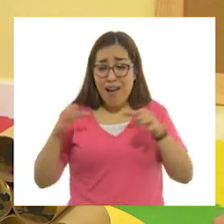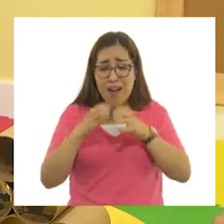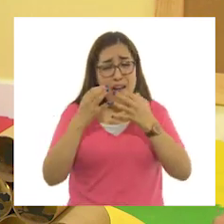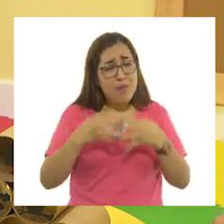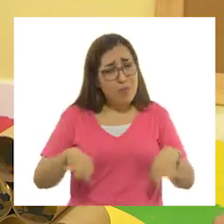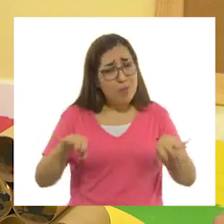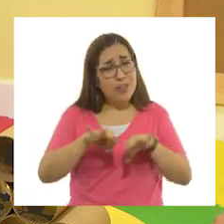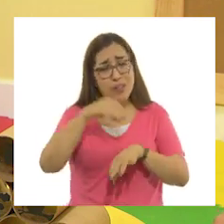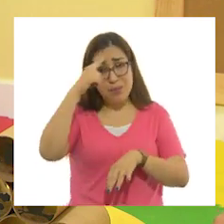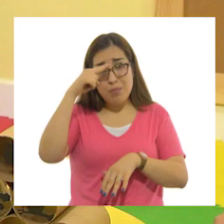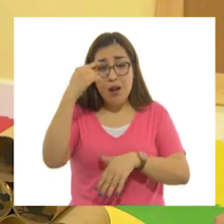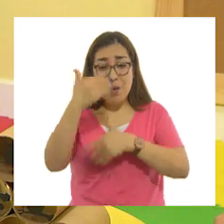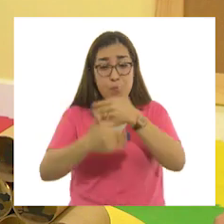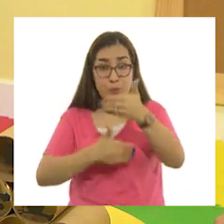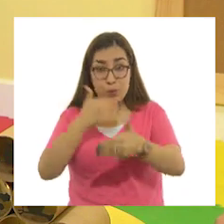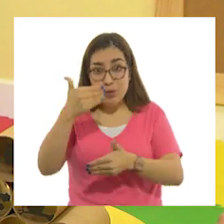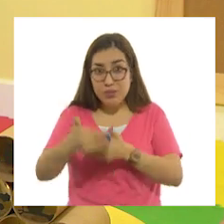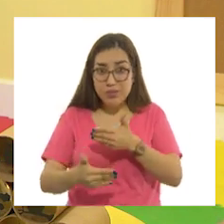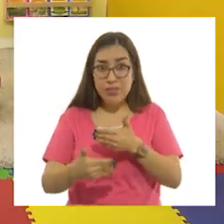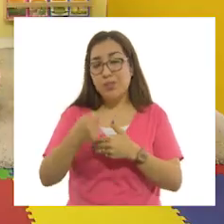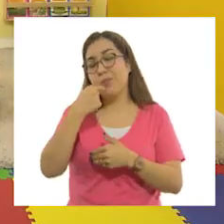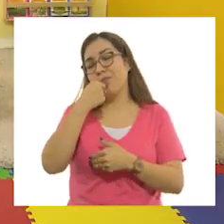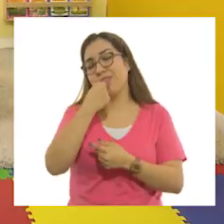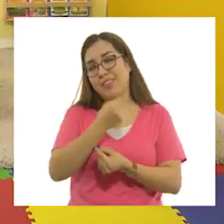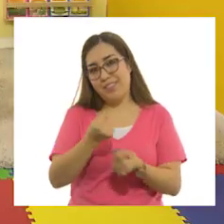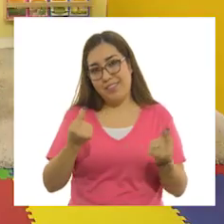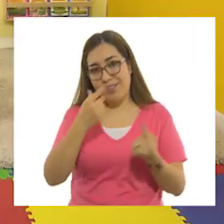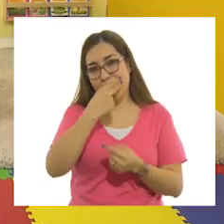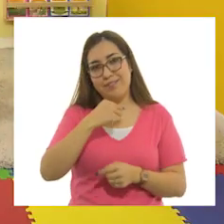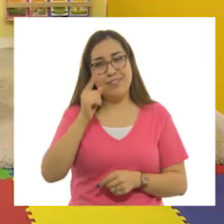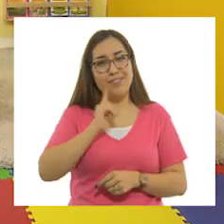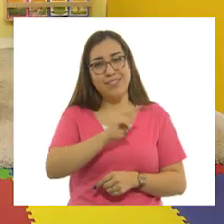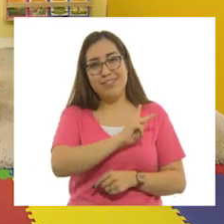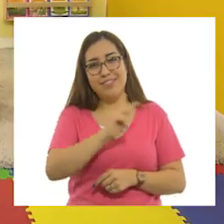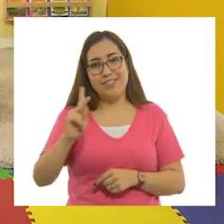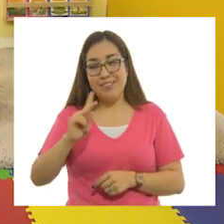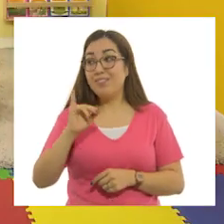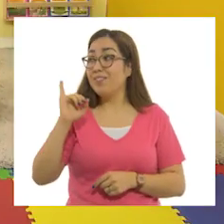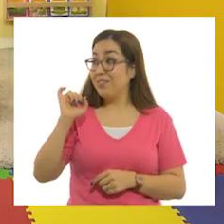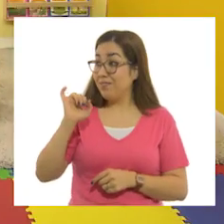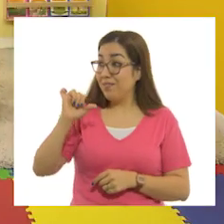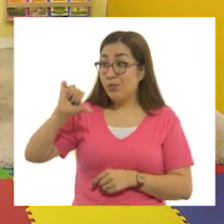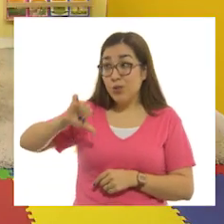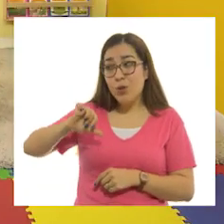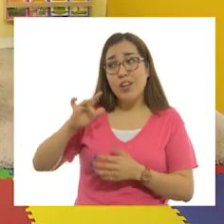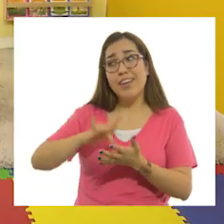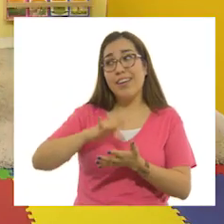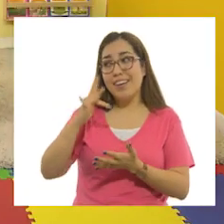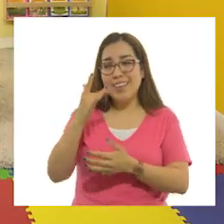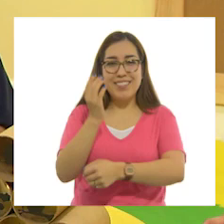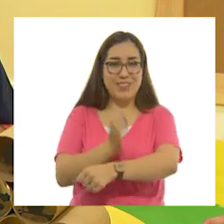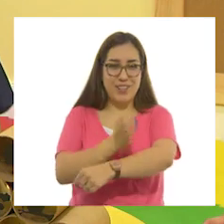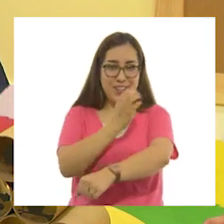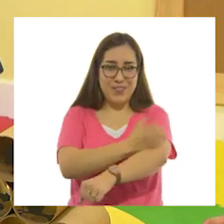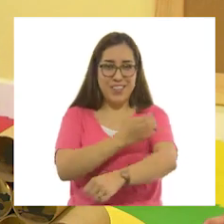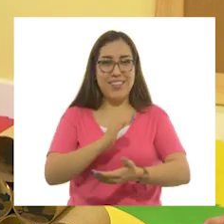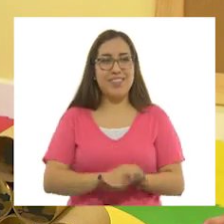proceso y aprendizaje de las niñas y los niños ramón muchas gracias por acompañarnos